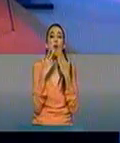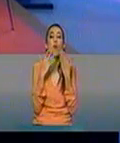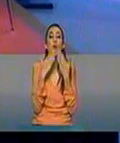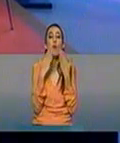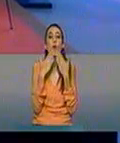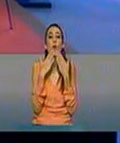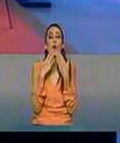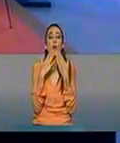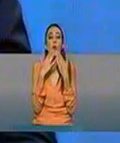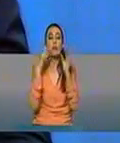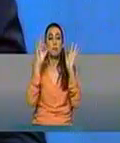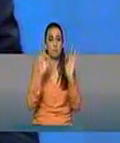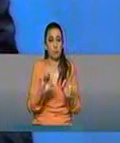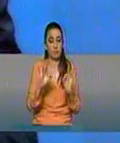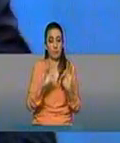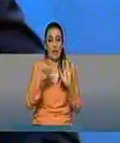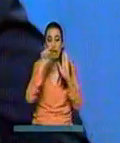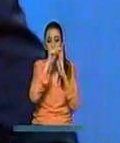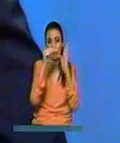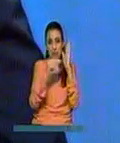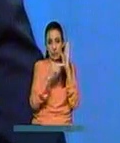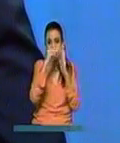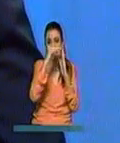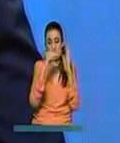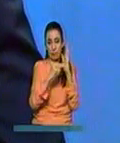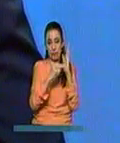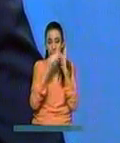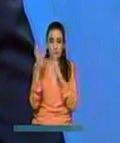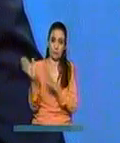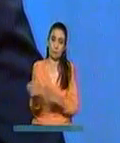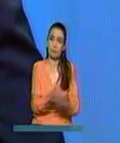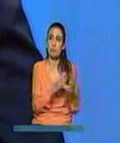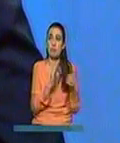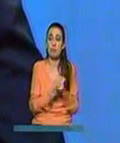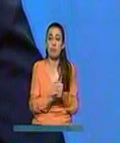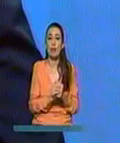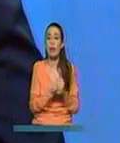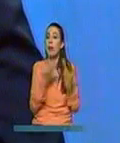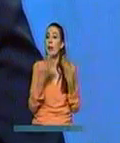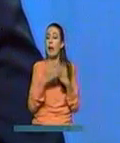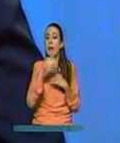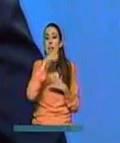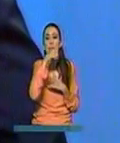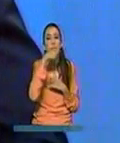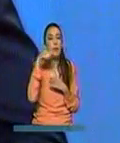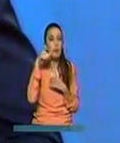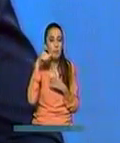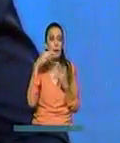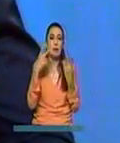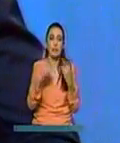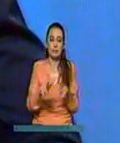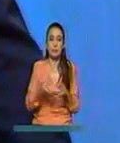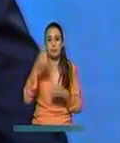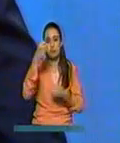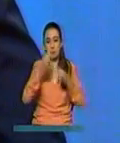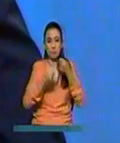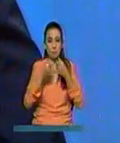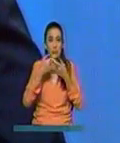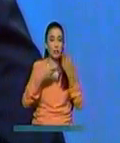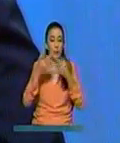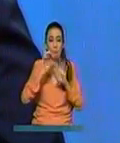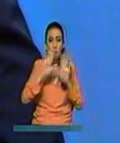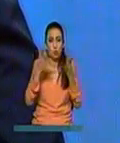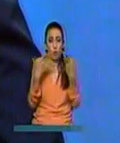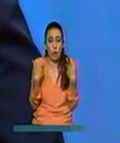solo la norma INEN para que aplique a cervezas industriales, cervezas filtradas, pasteurizadas, que no aplican todas las cervezas